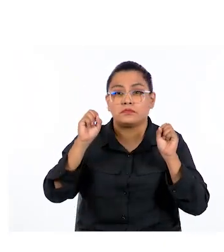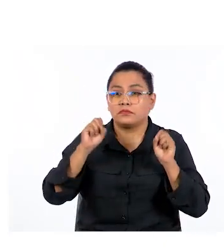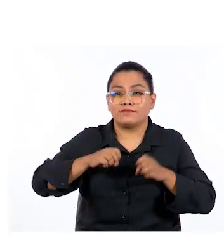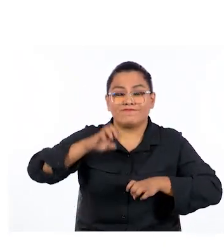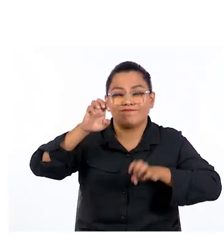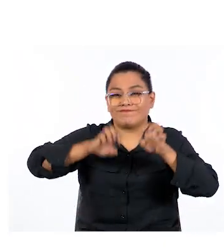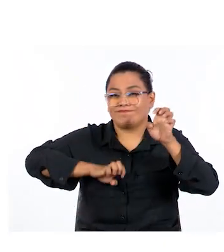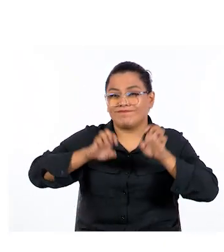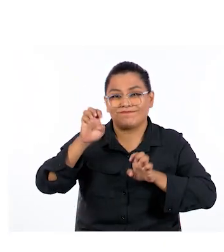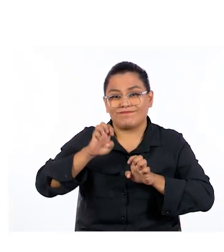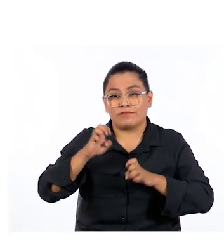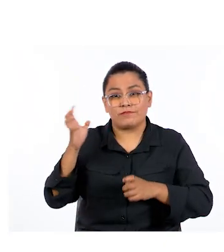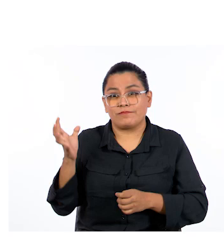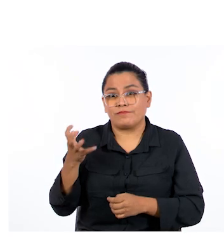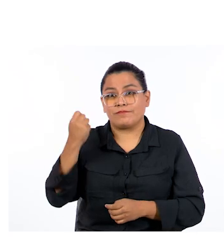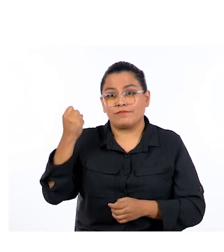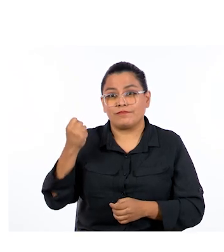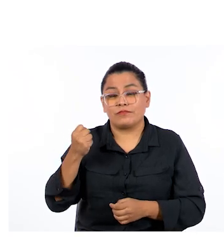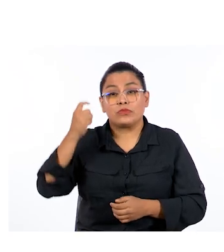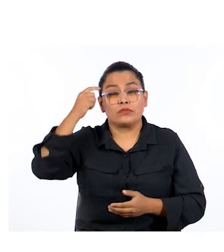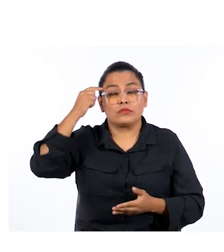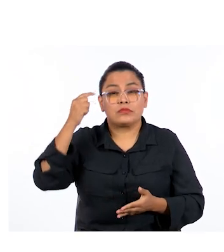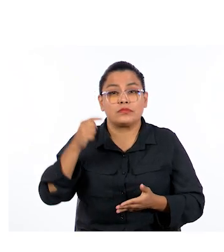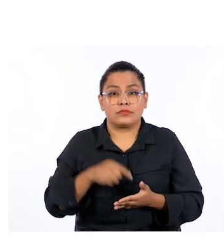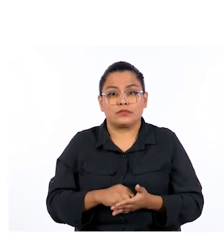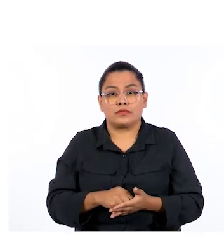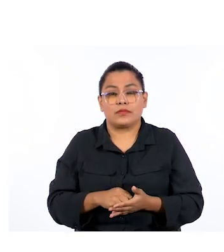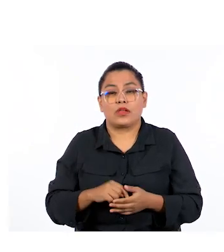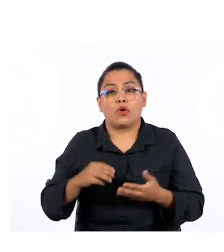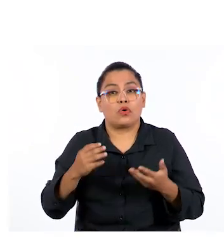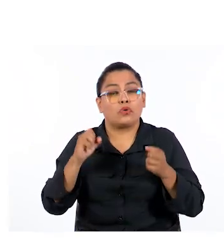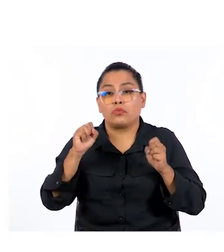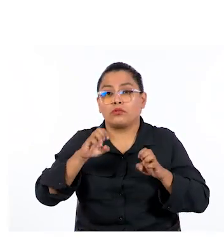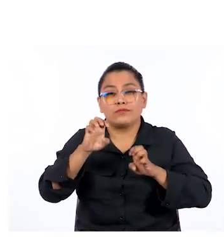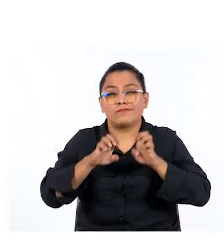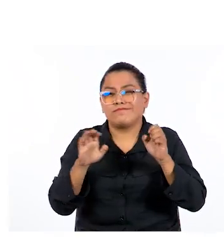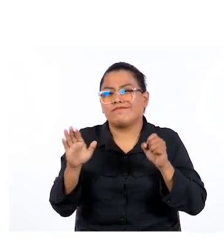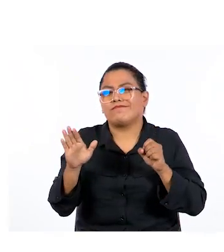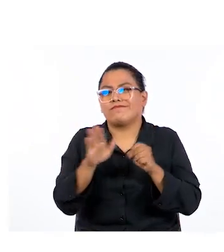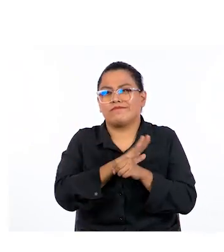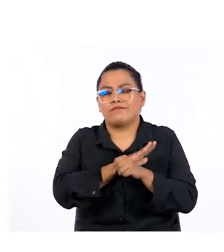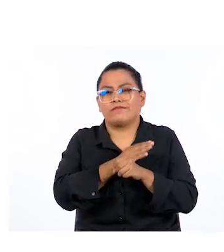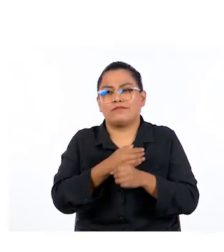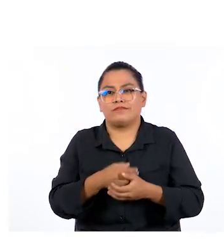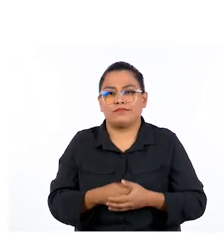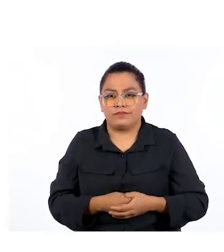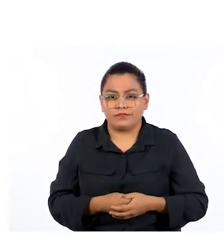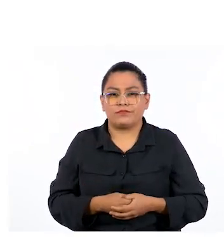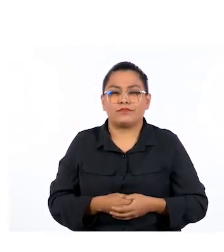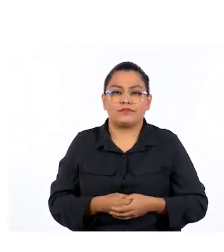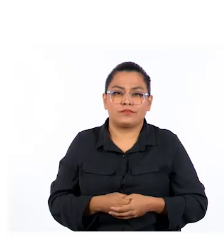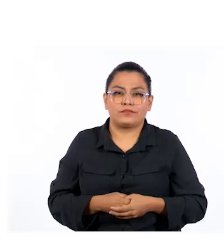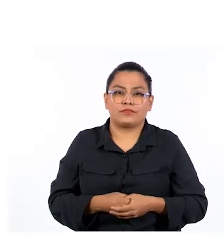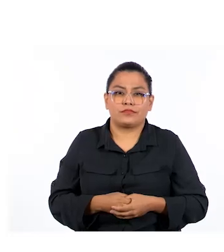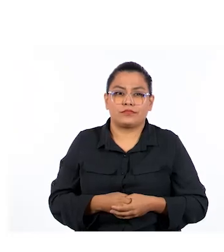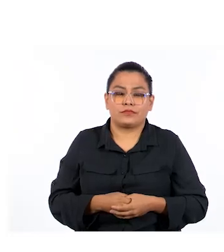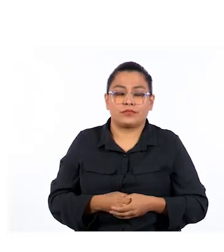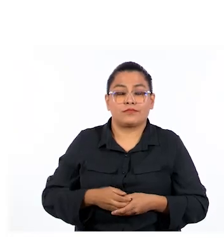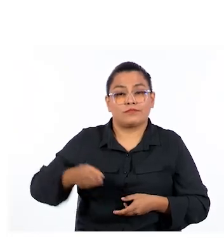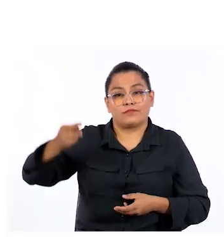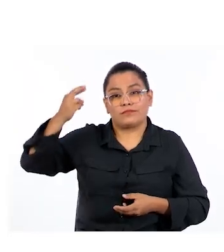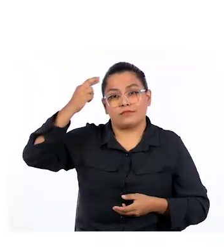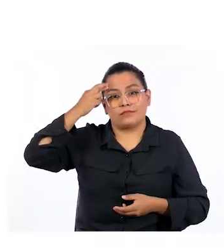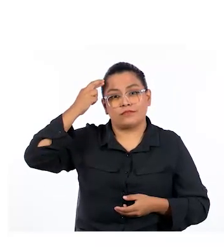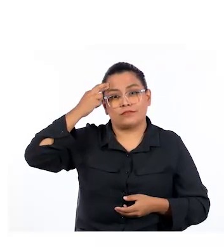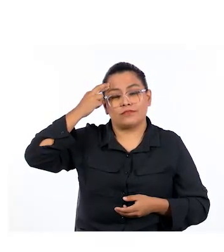es posible evaluar un indicador de logro en una prueba escrita o no se puede evaluar todo lo que implica un indicador de